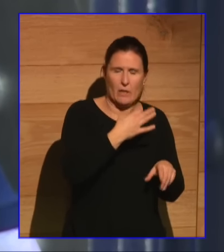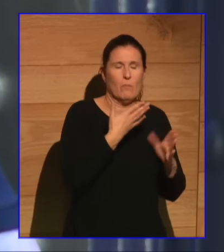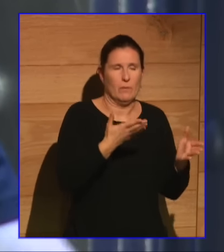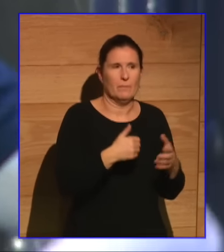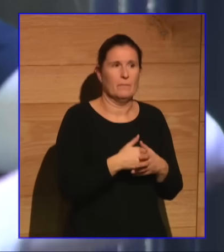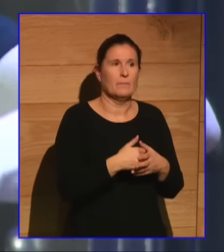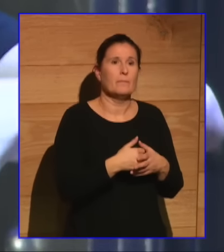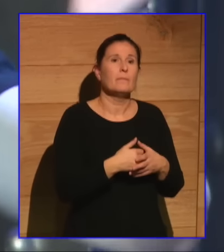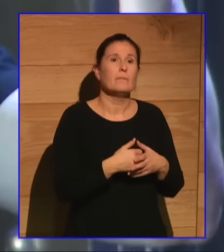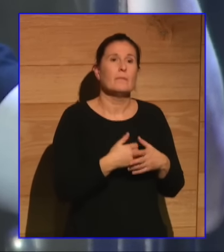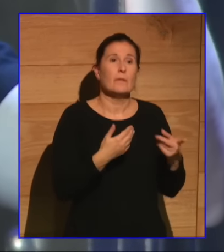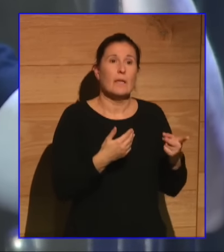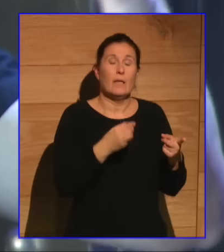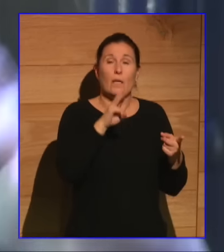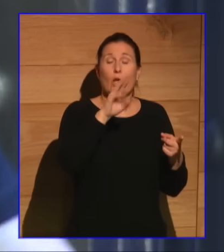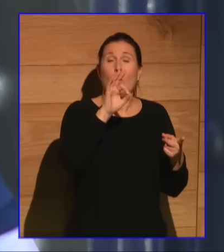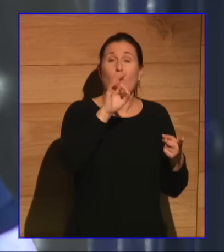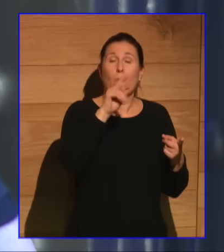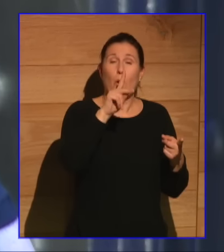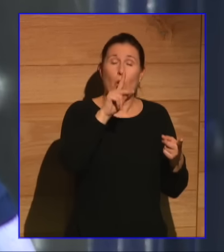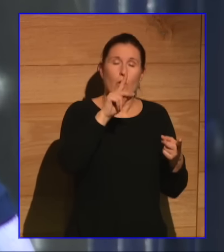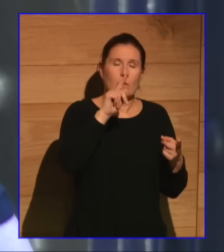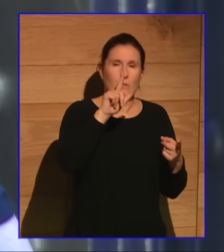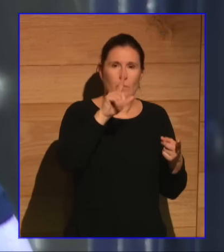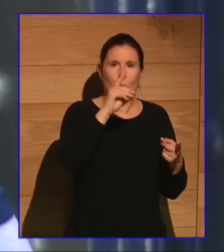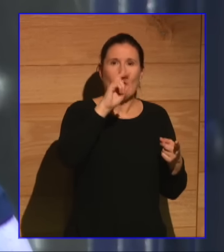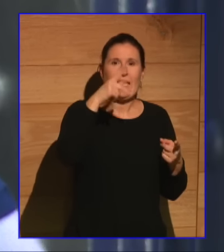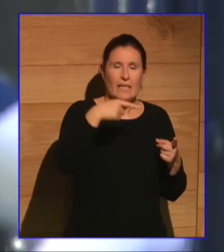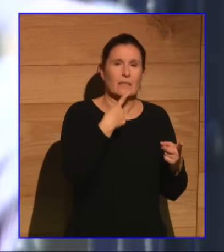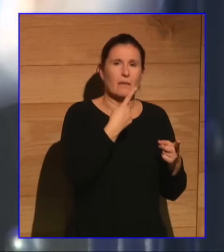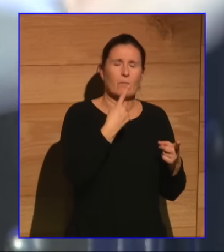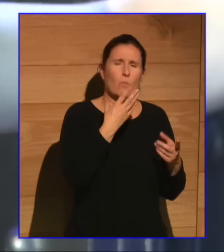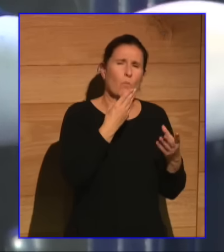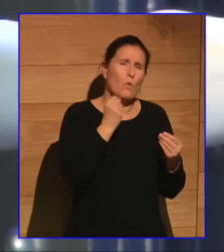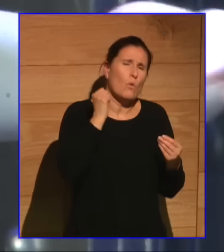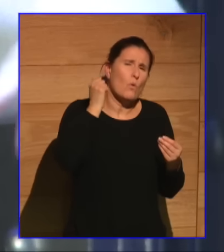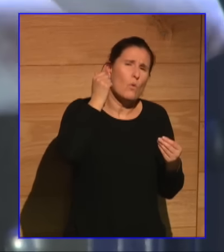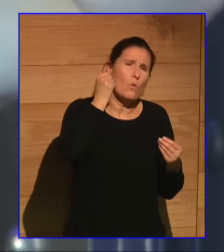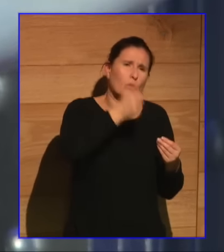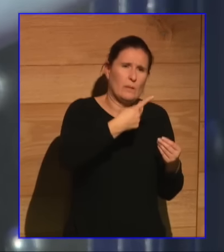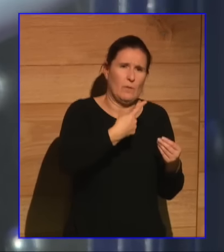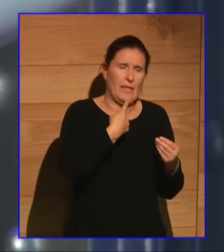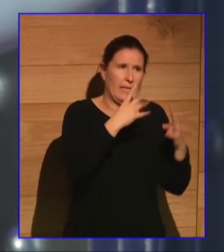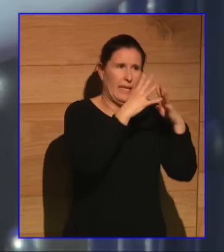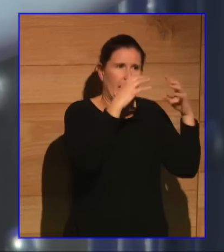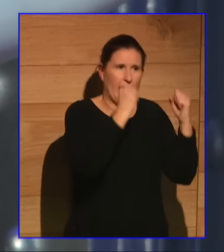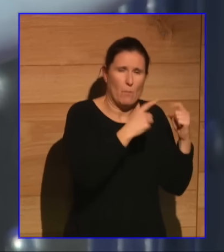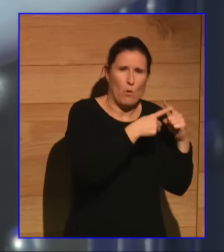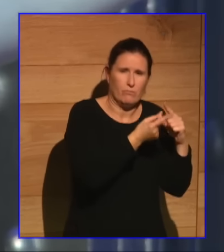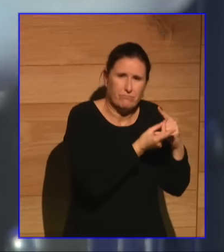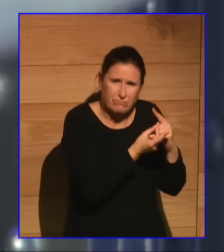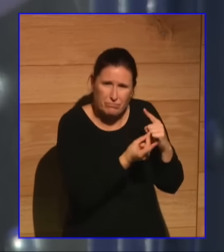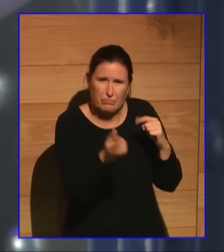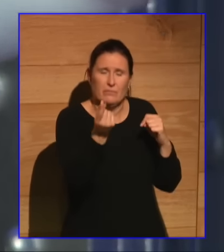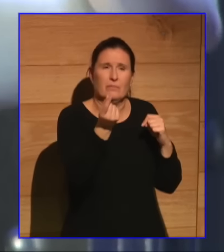pues el caso es que Poldek llevaba mucho tiempo desde que escapó de los campos y desde que